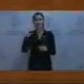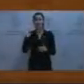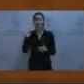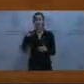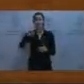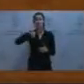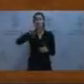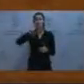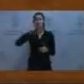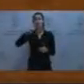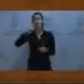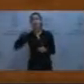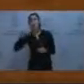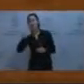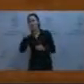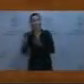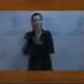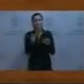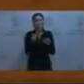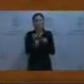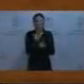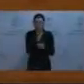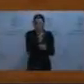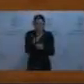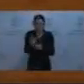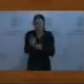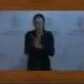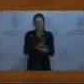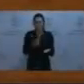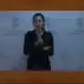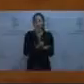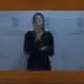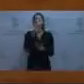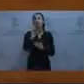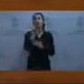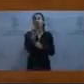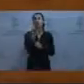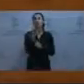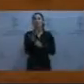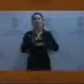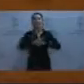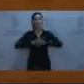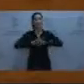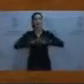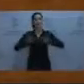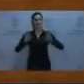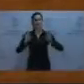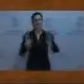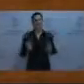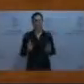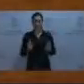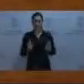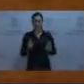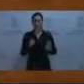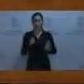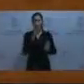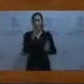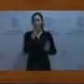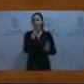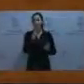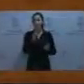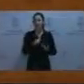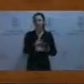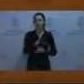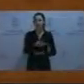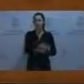Migoya. Prepararon un concurso que tuvo una sola oferta, les quiero recordar, y que prometía una inversión